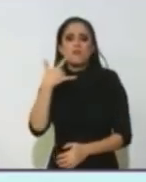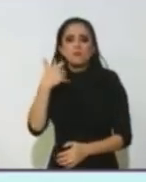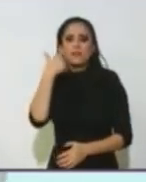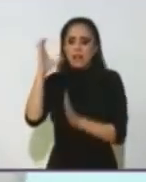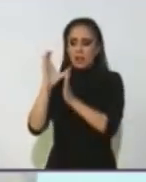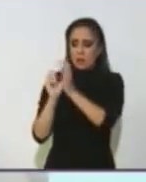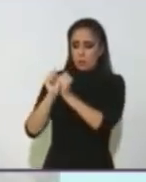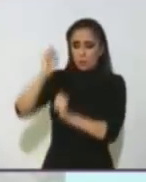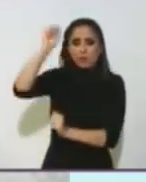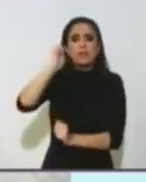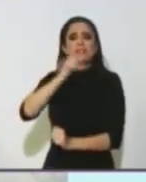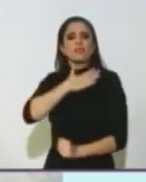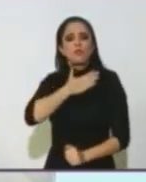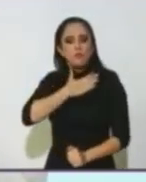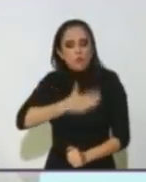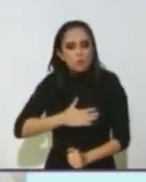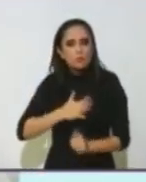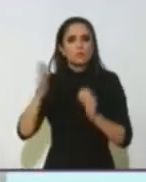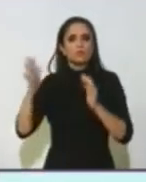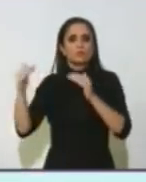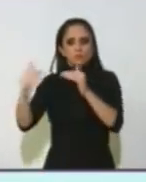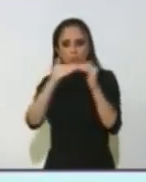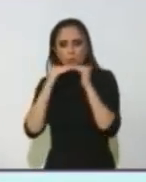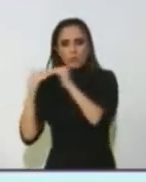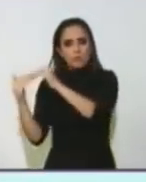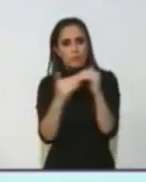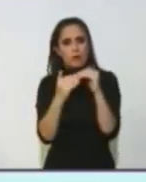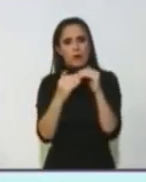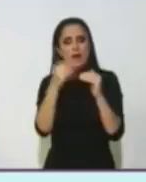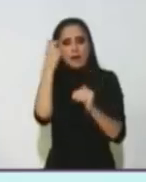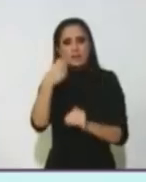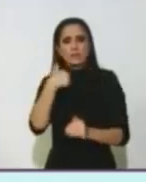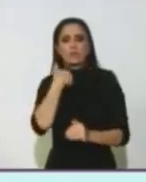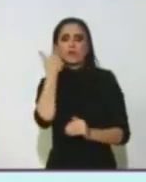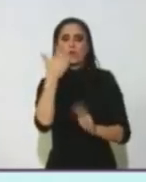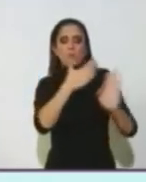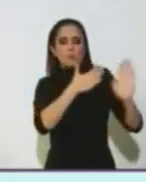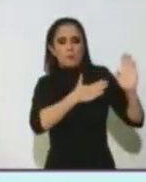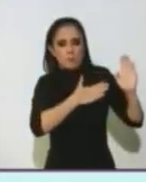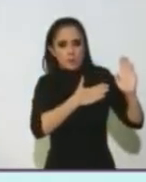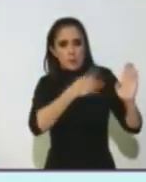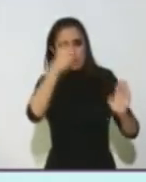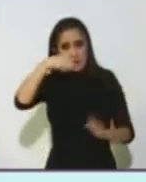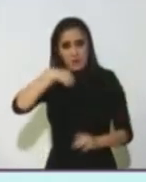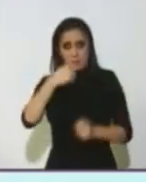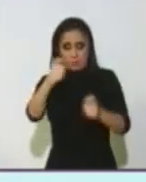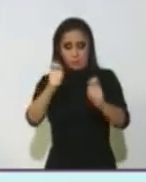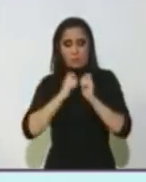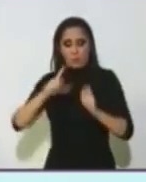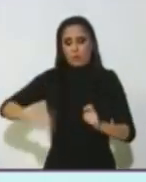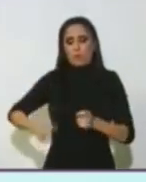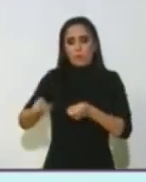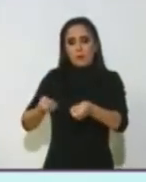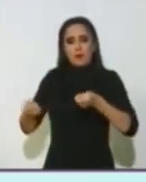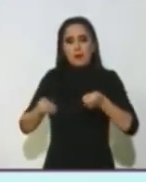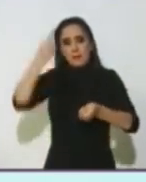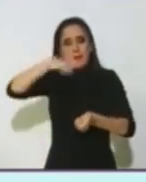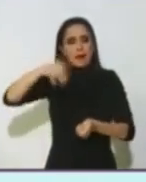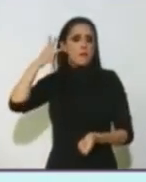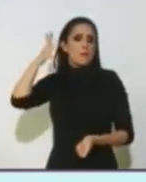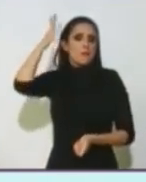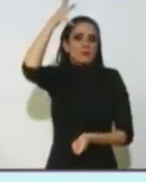democrática y ante ella vengo a comprometerme para press gobernar el presente y futuro de la ciudad